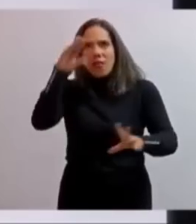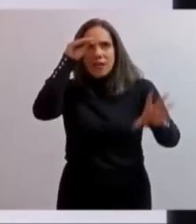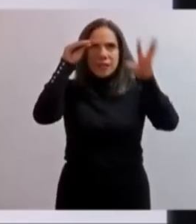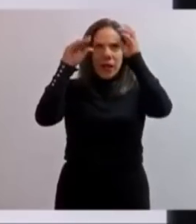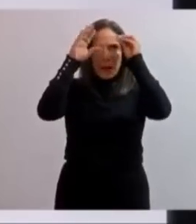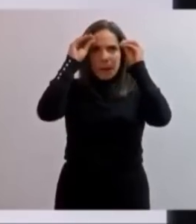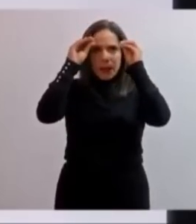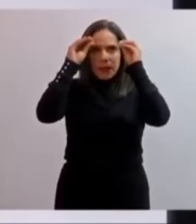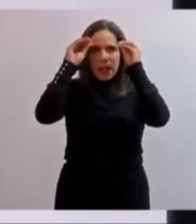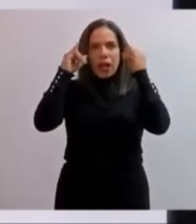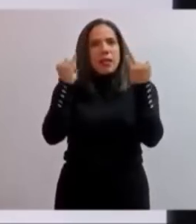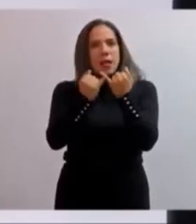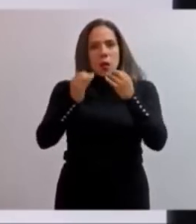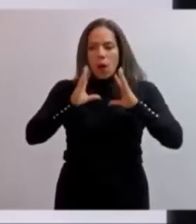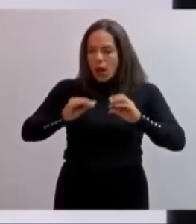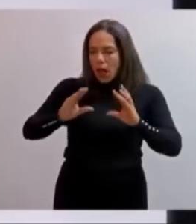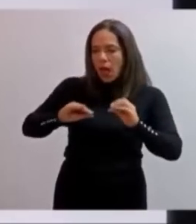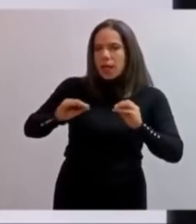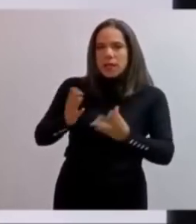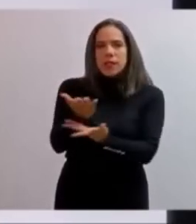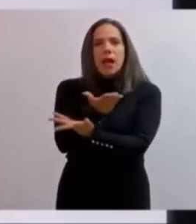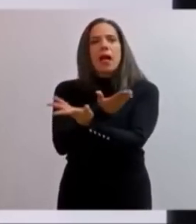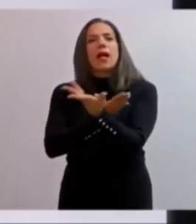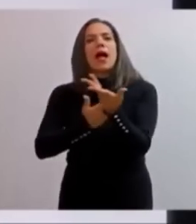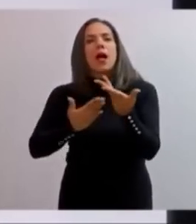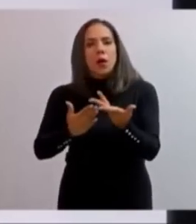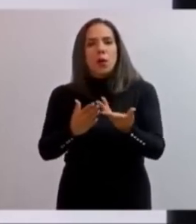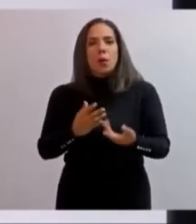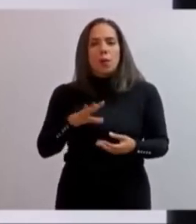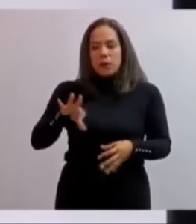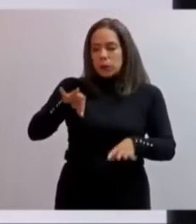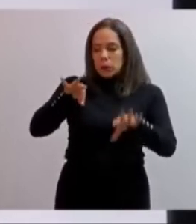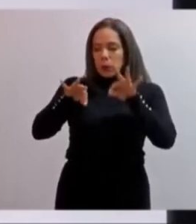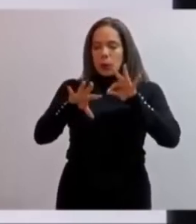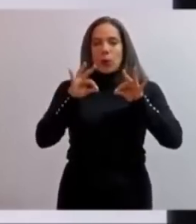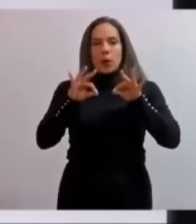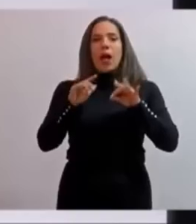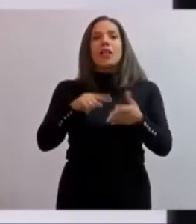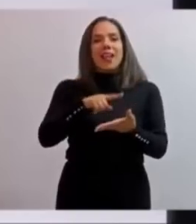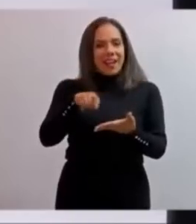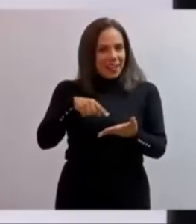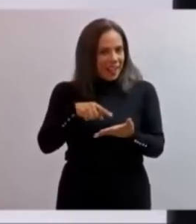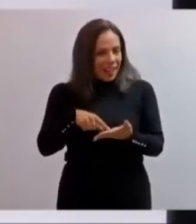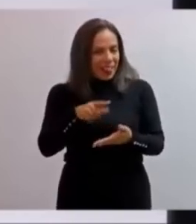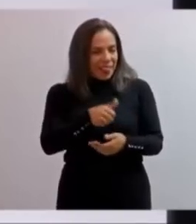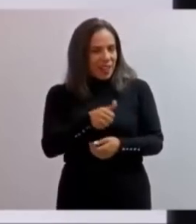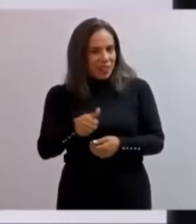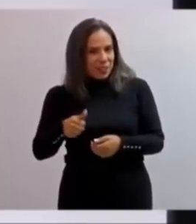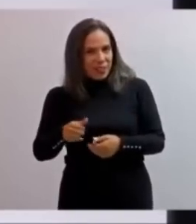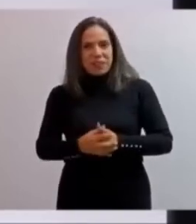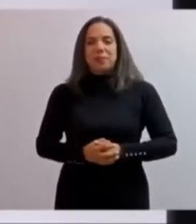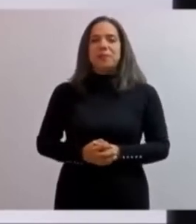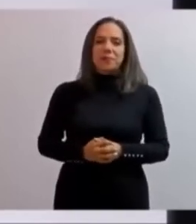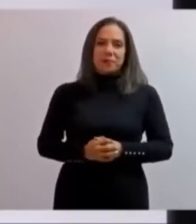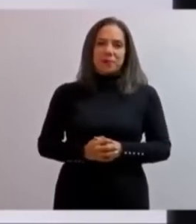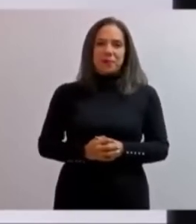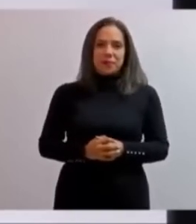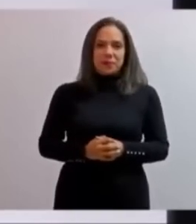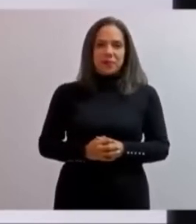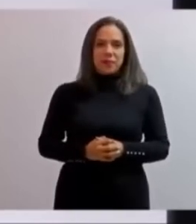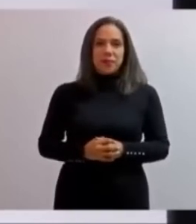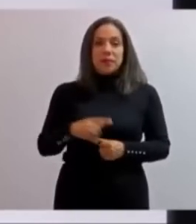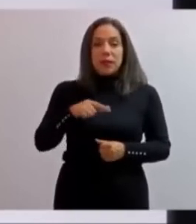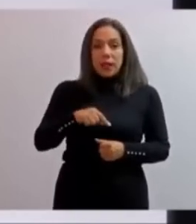generen conocimiento pedagógico, el cual surge de cada uno de los territorios. La serie de jornadas de diálogo